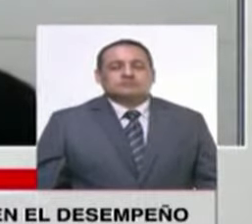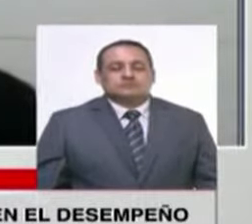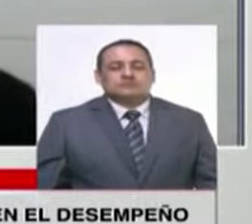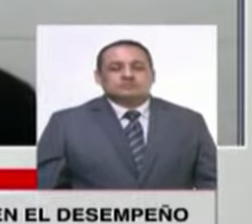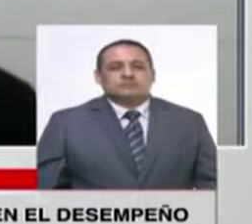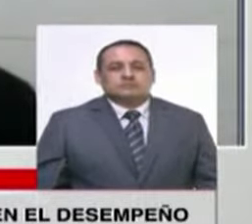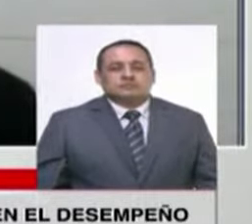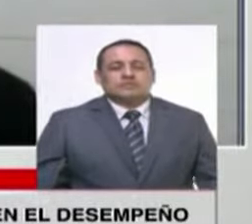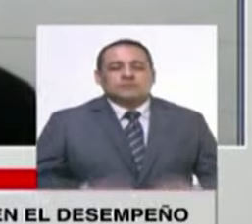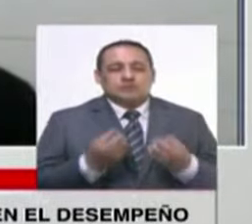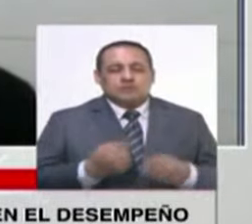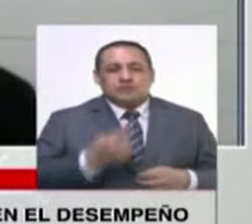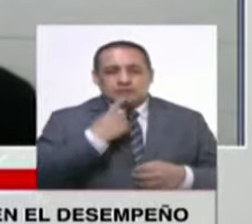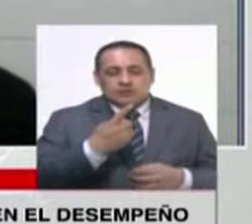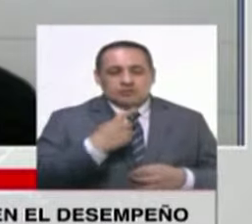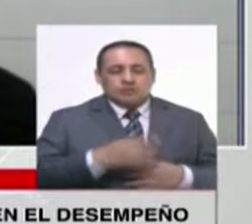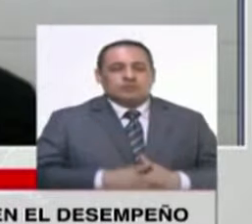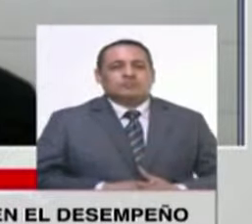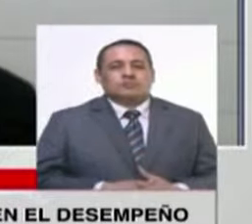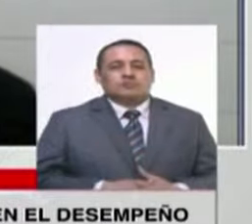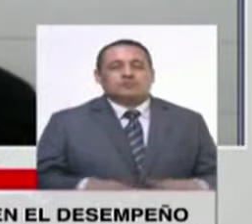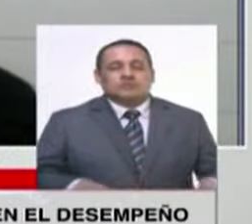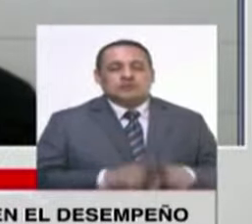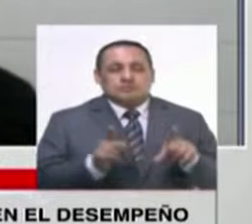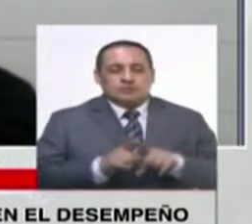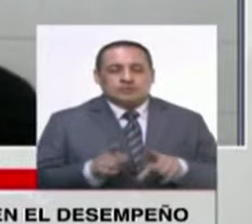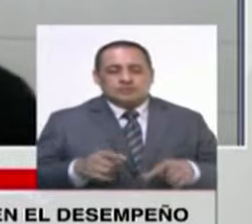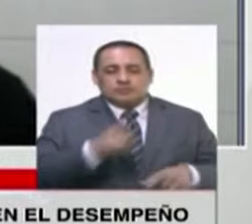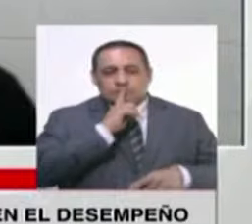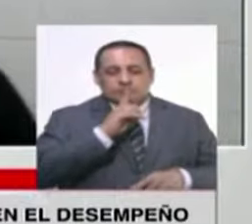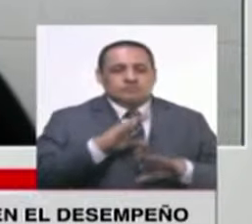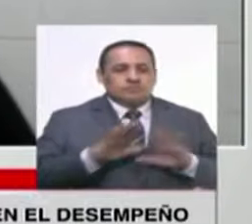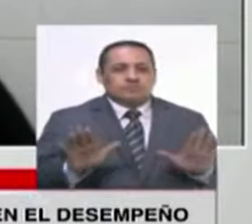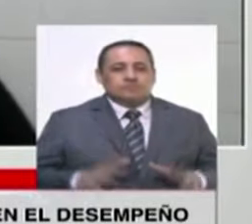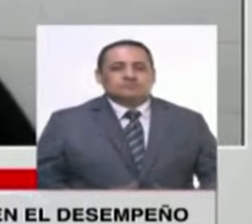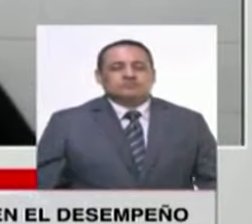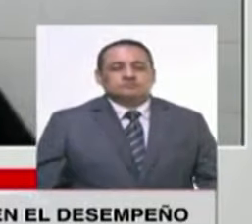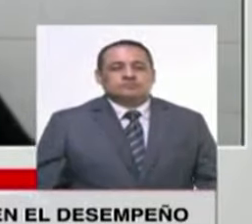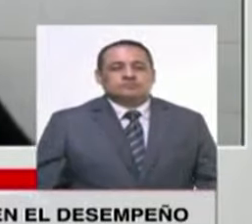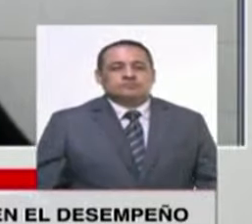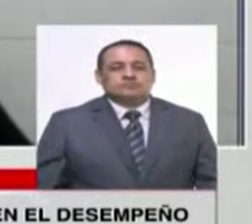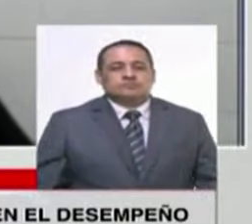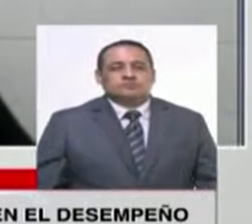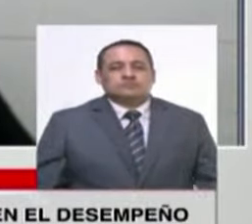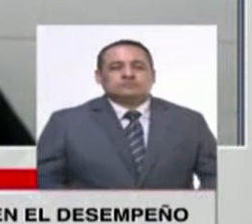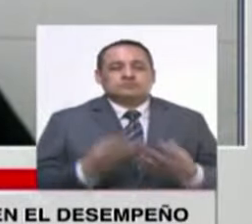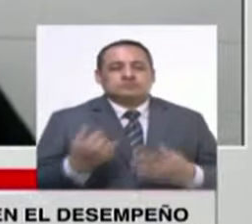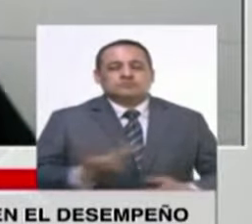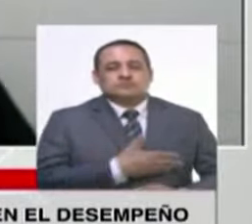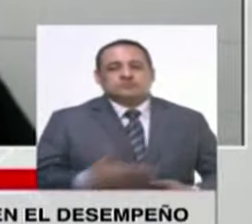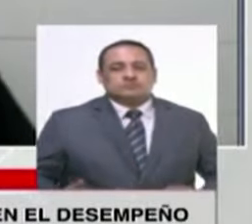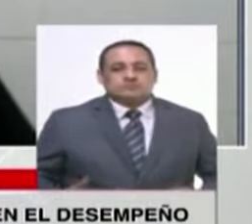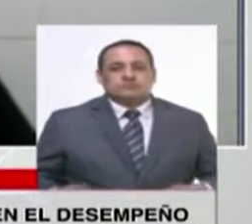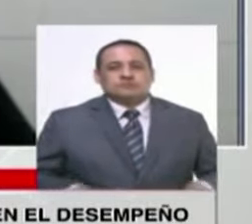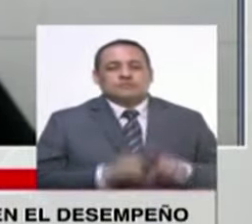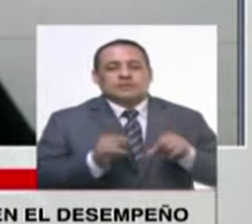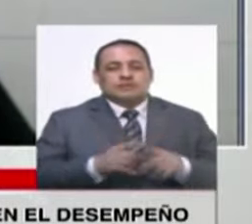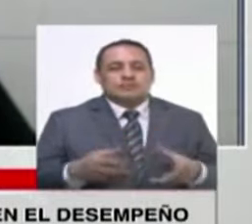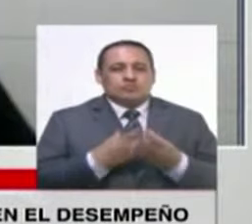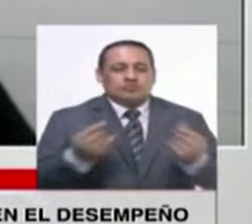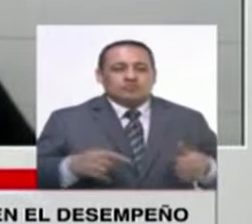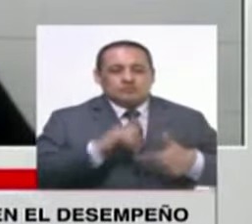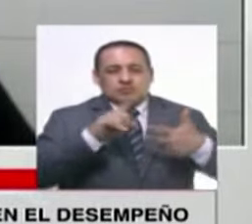Como le digo, señor congresista, voy a guardar silencio. Bien, presidente, es por gusto que tengo